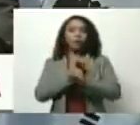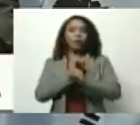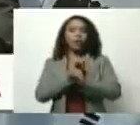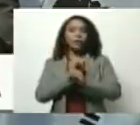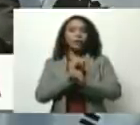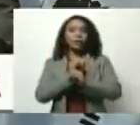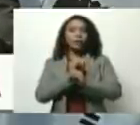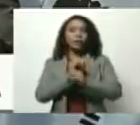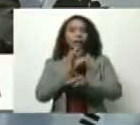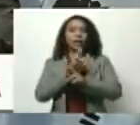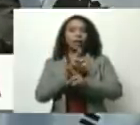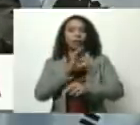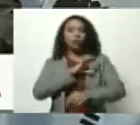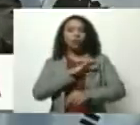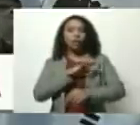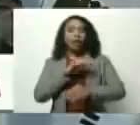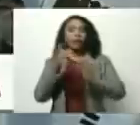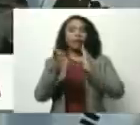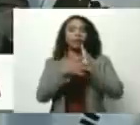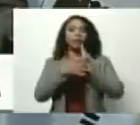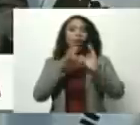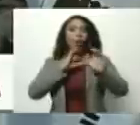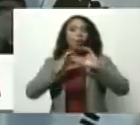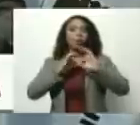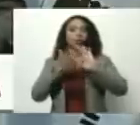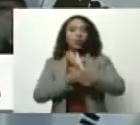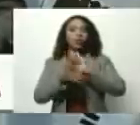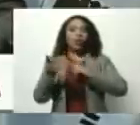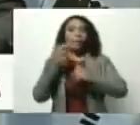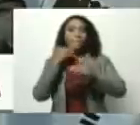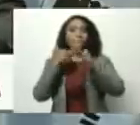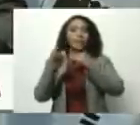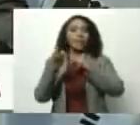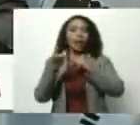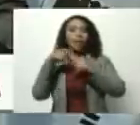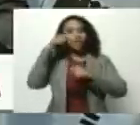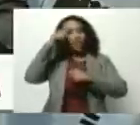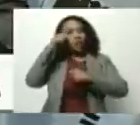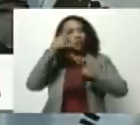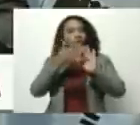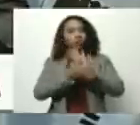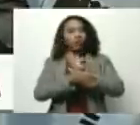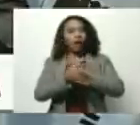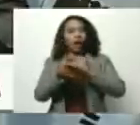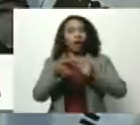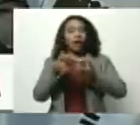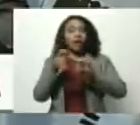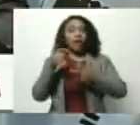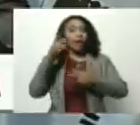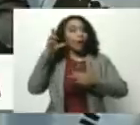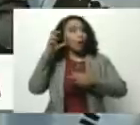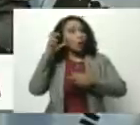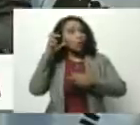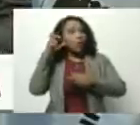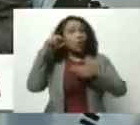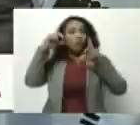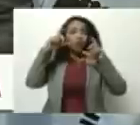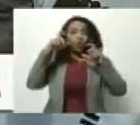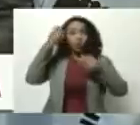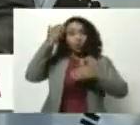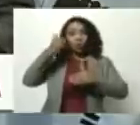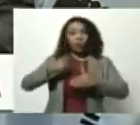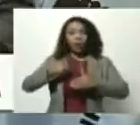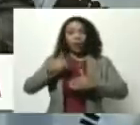redes sociales o tecnológicas de información y comunicación de mensajes, videos, audios y fotografías e imágenes de